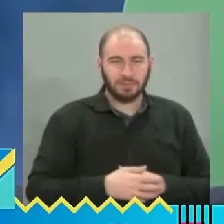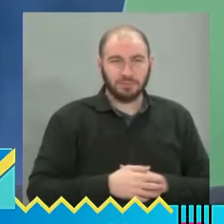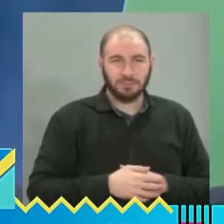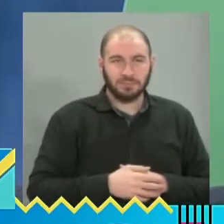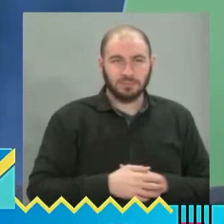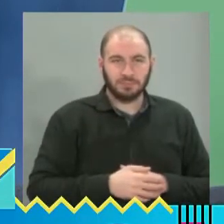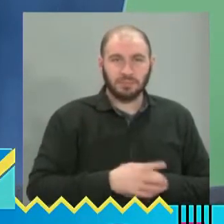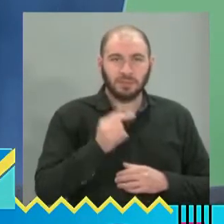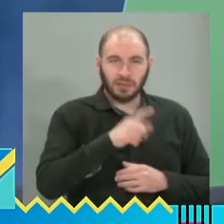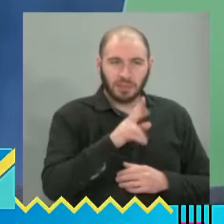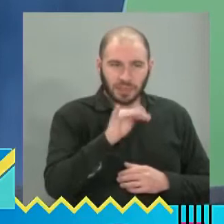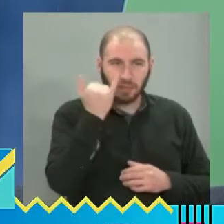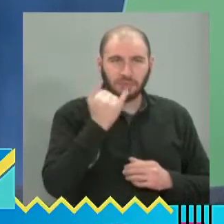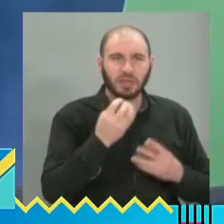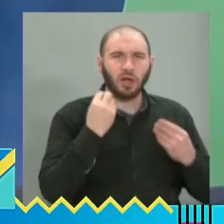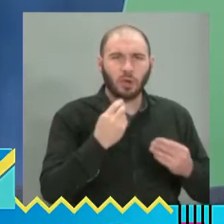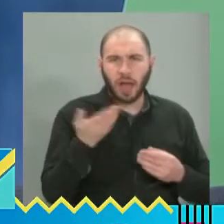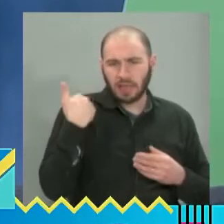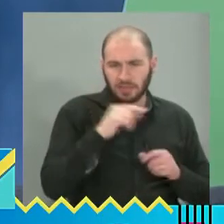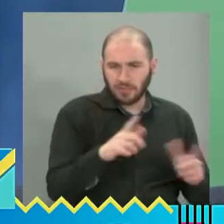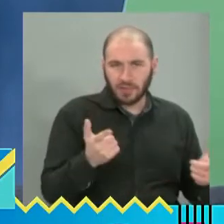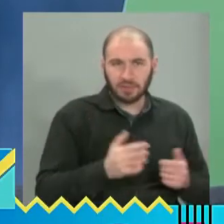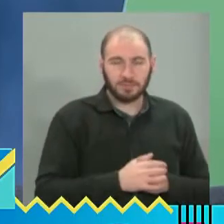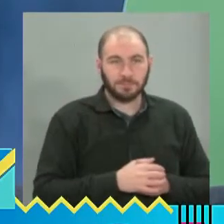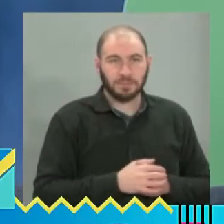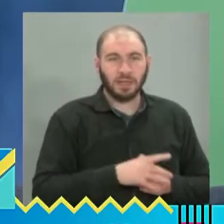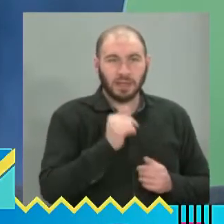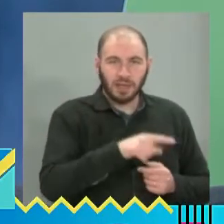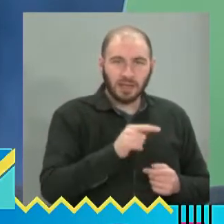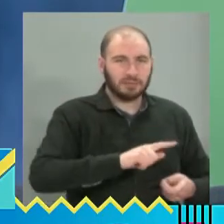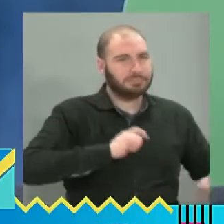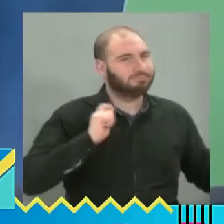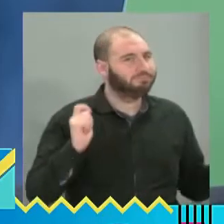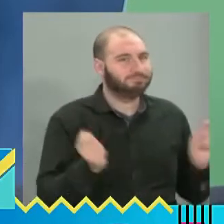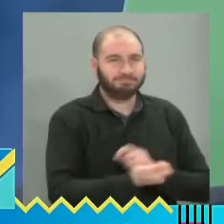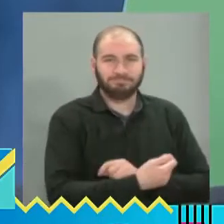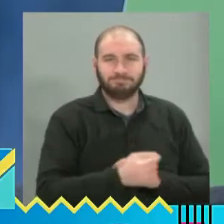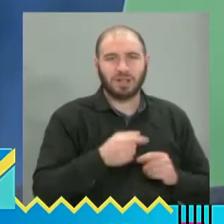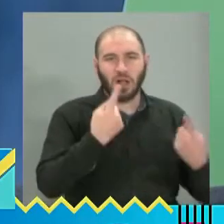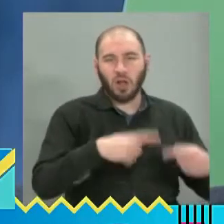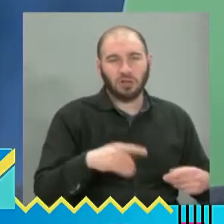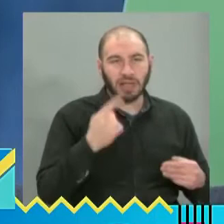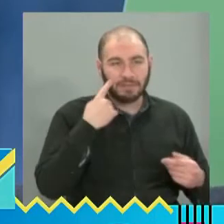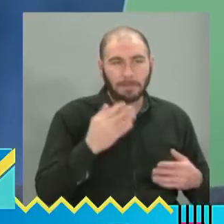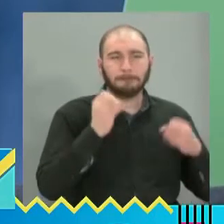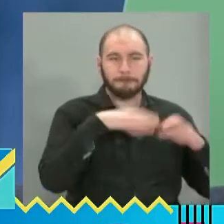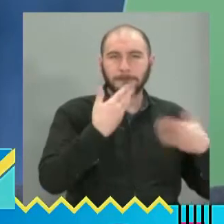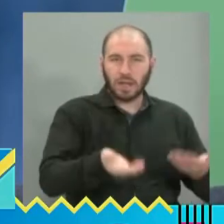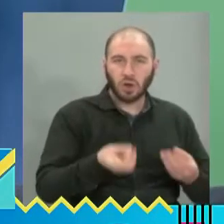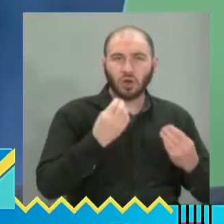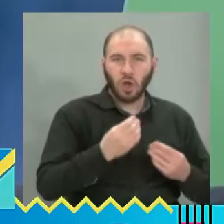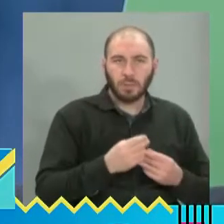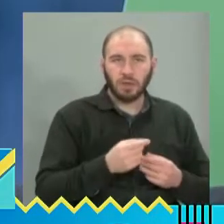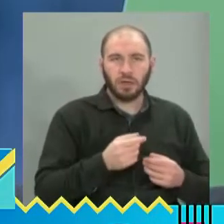esto empiezan a darse cuenta de cómo no lo habían hecho antes. Entonces es cambiar totalmente las condiciones, ver cómo mejora